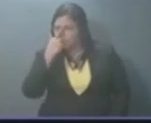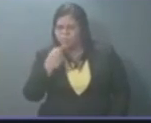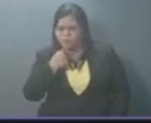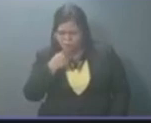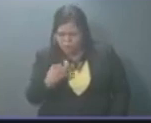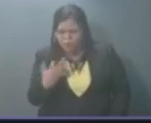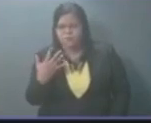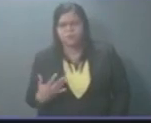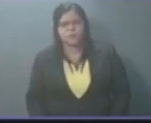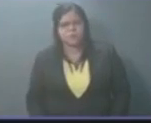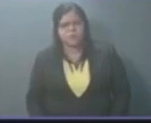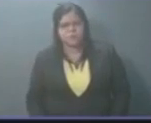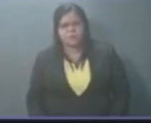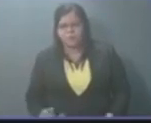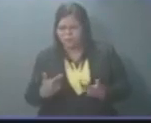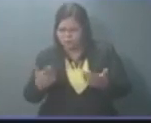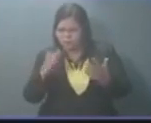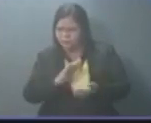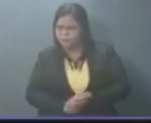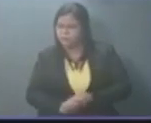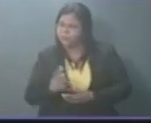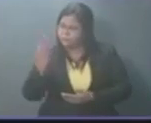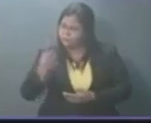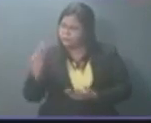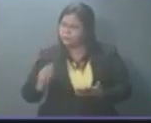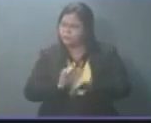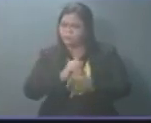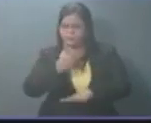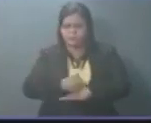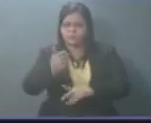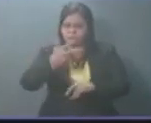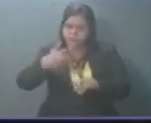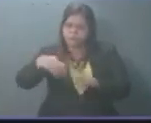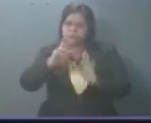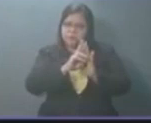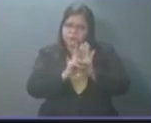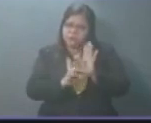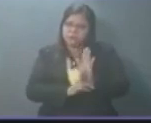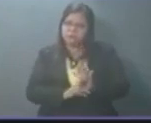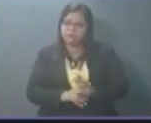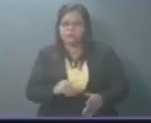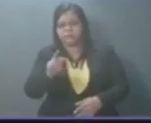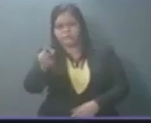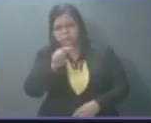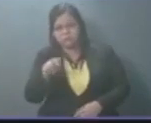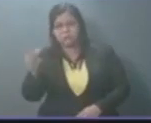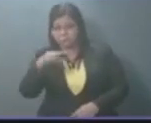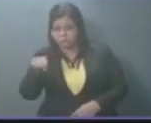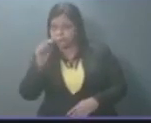serio. Por lo menos se deberían de haber establecido condiciones mínimas. Amigos transportistas que están